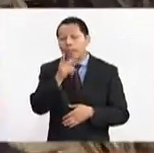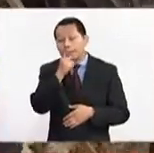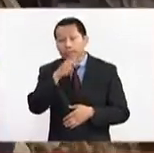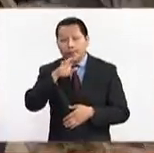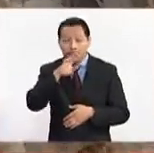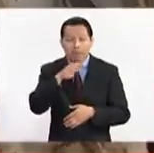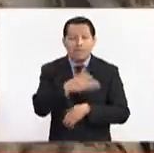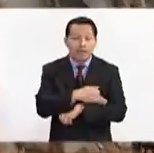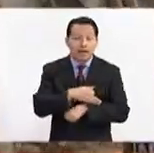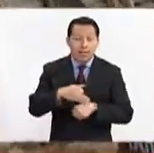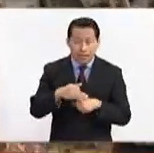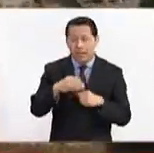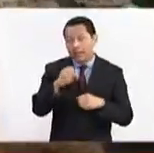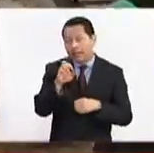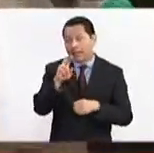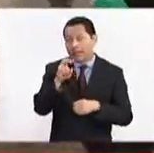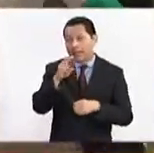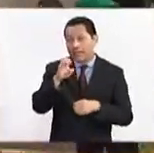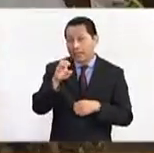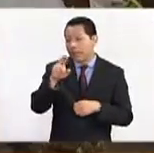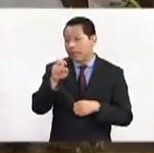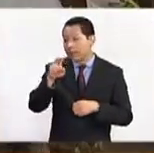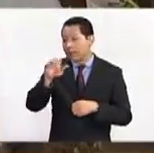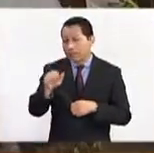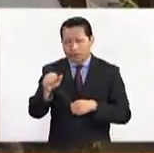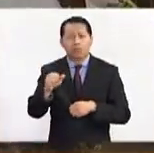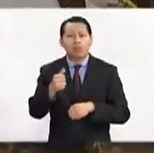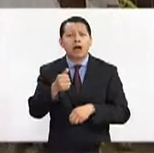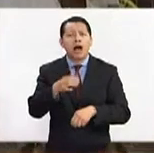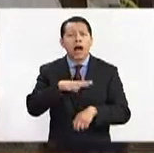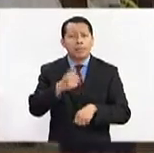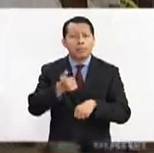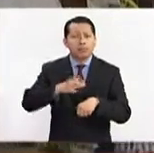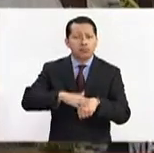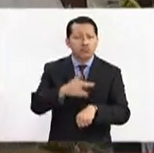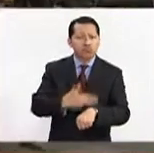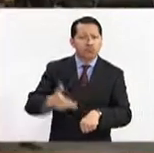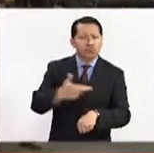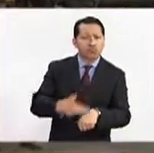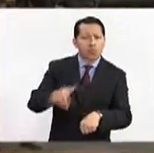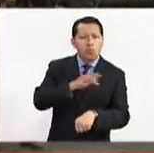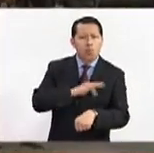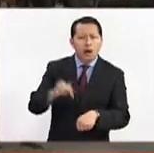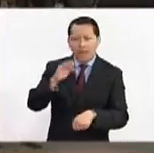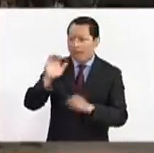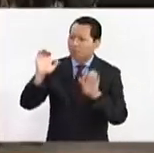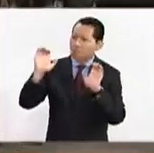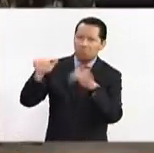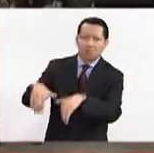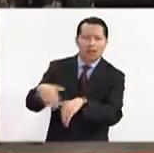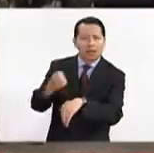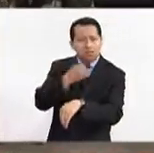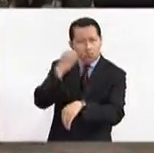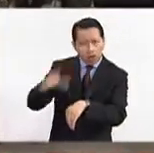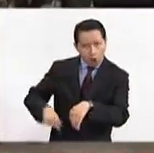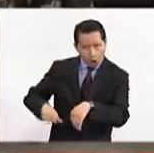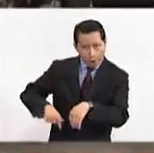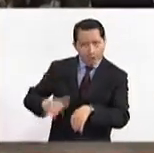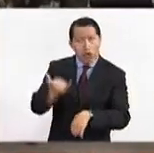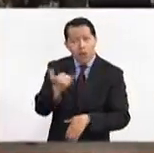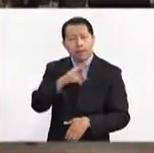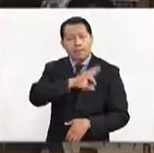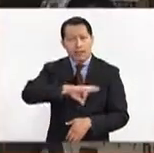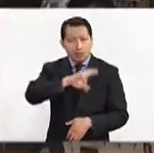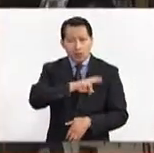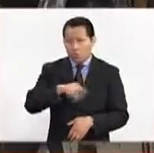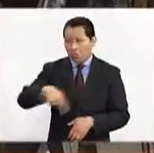de familia del colegio Enrique Rebsamen el apoyo administrativo necesario para inscribir a sus hijos en las escuelas públicas y particulares de